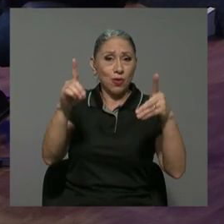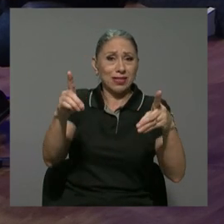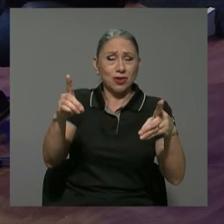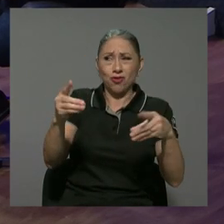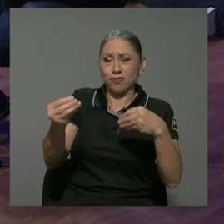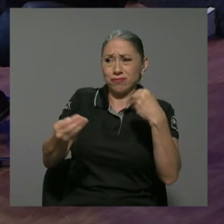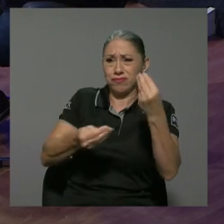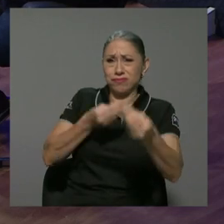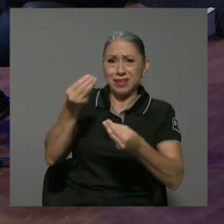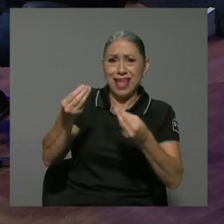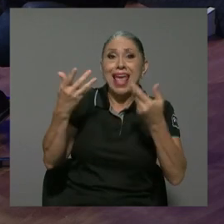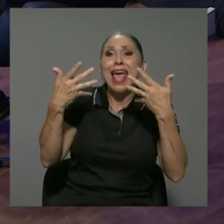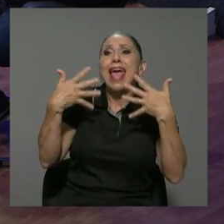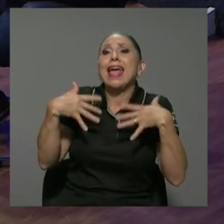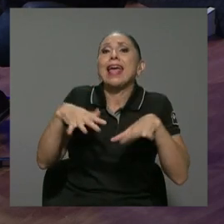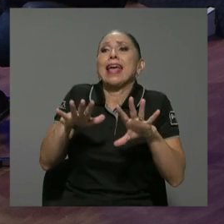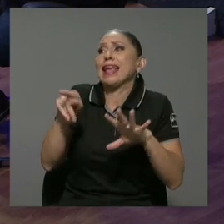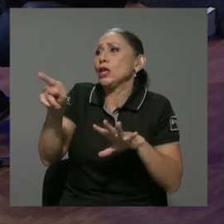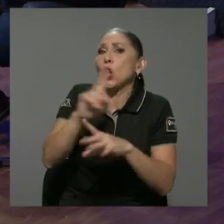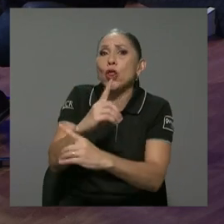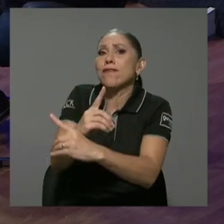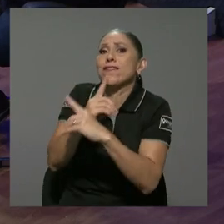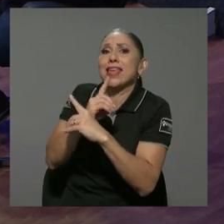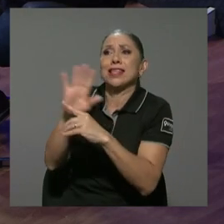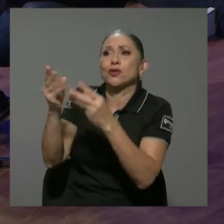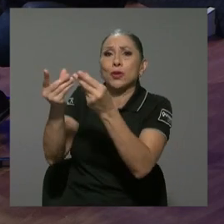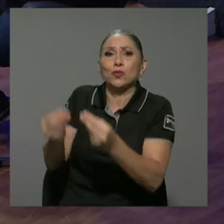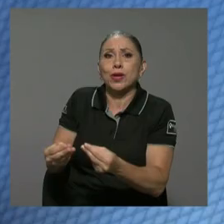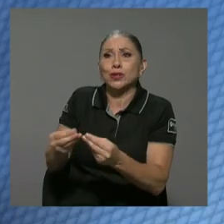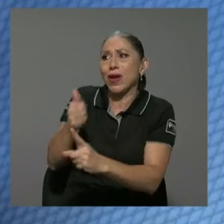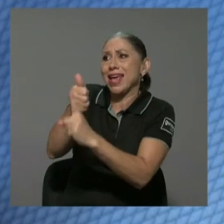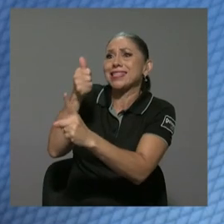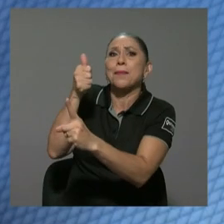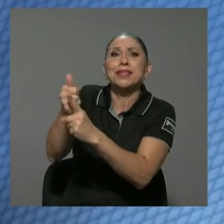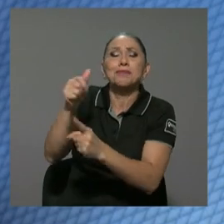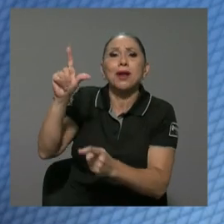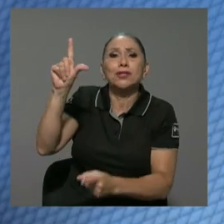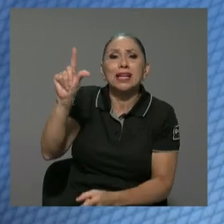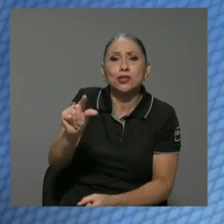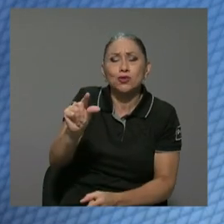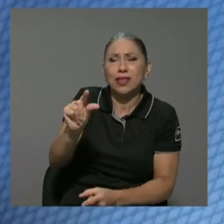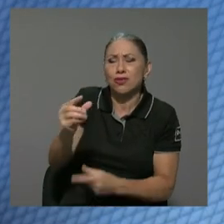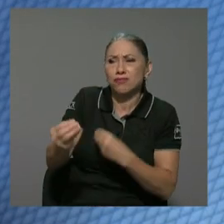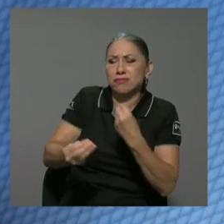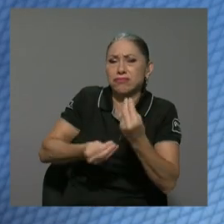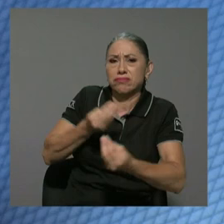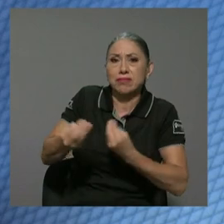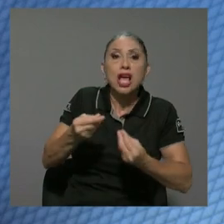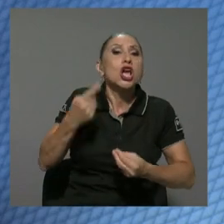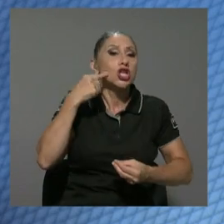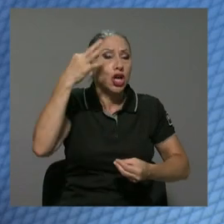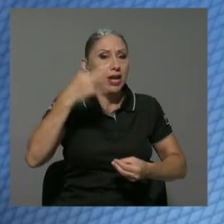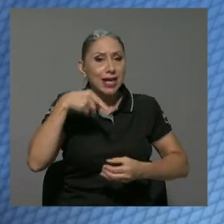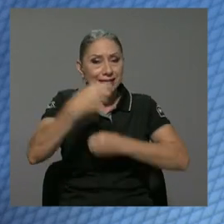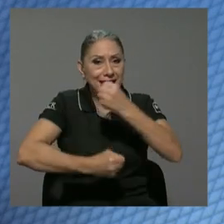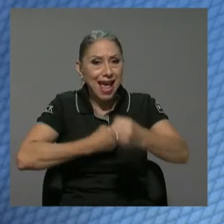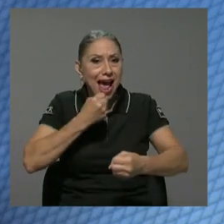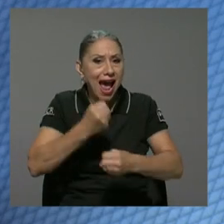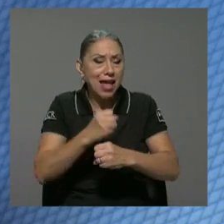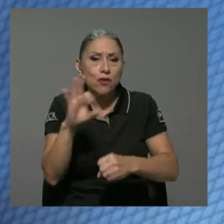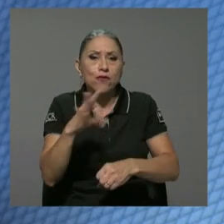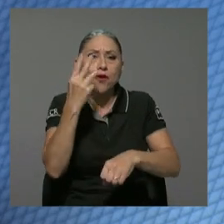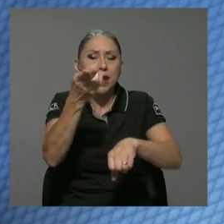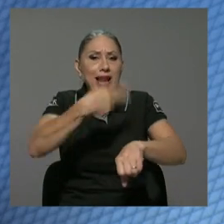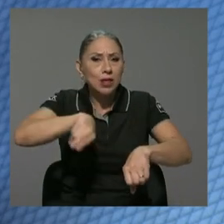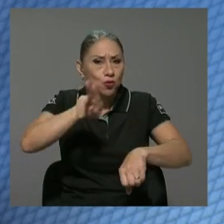misma lo está reduciendo. Es un contrasentido increíble. Entonces sí creo que en este año, en una forma mucho más natural y como